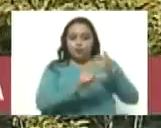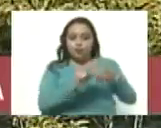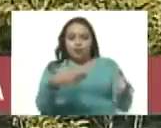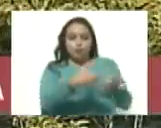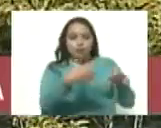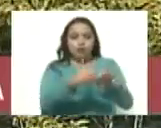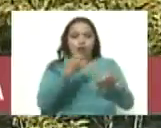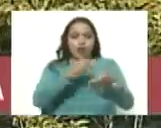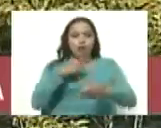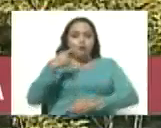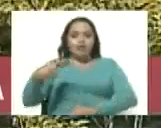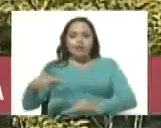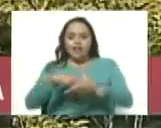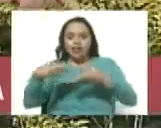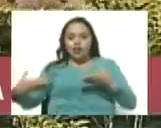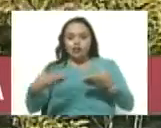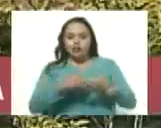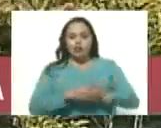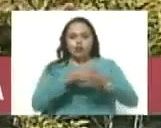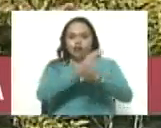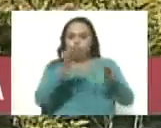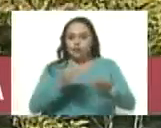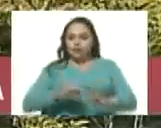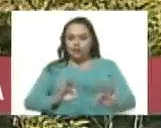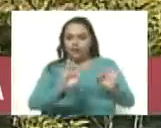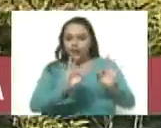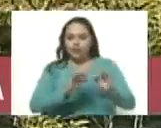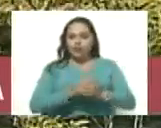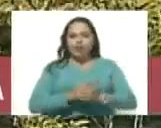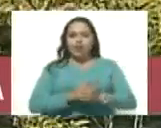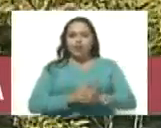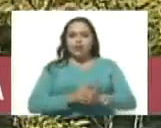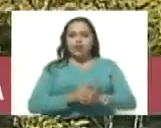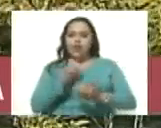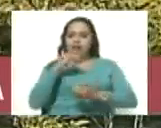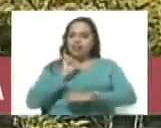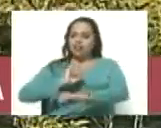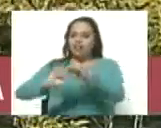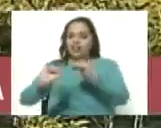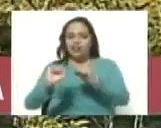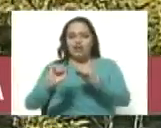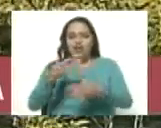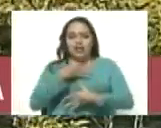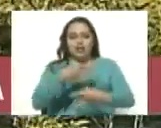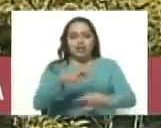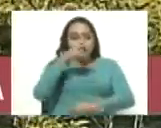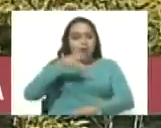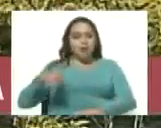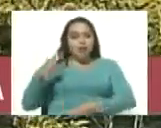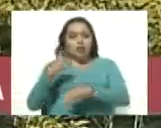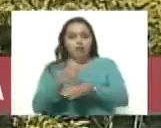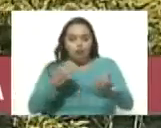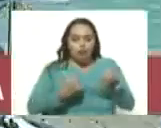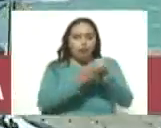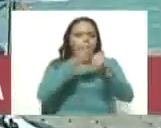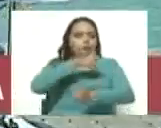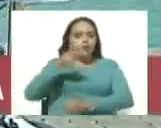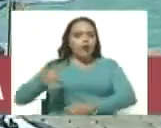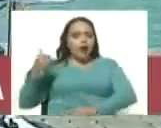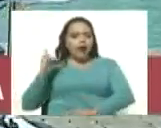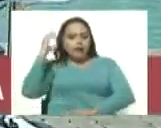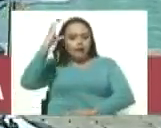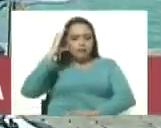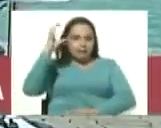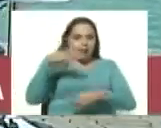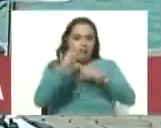una política exterior determinada contra los intereses de esos mismos pueblos por eso nosotros tenemos que solidarizarnos con esos pueblos y tenemos la capacidad de